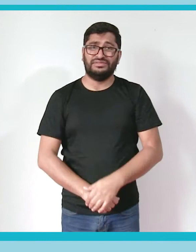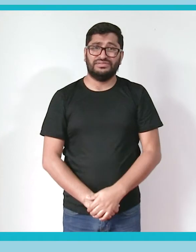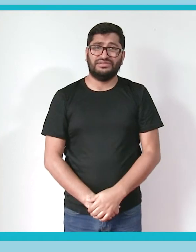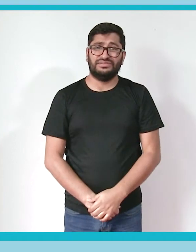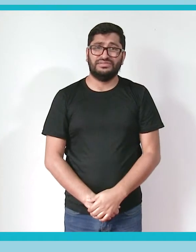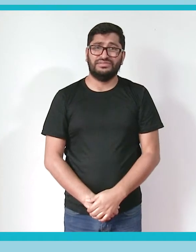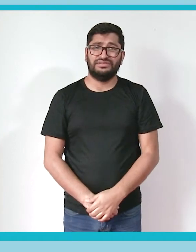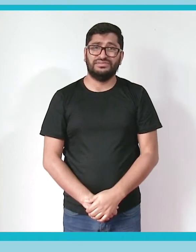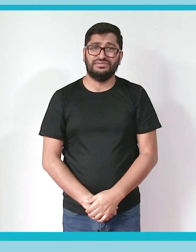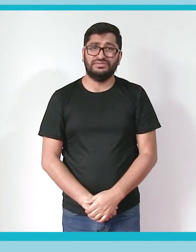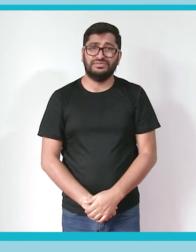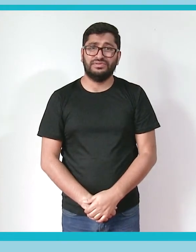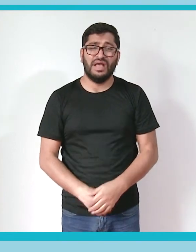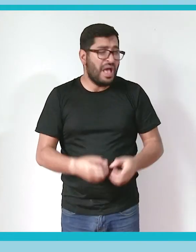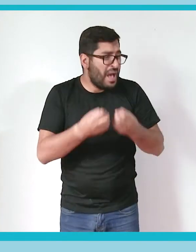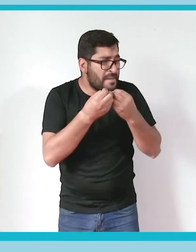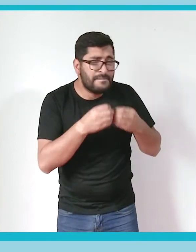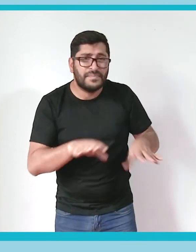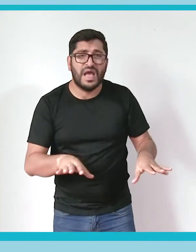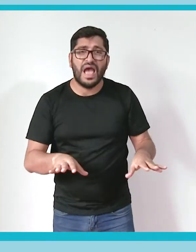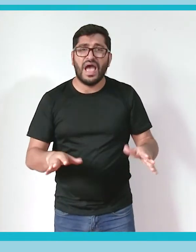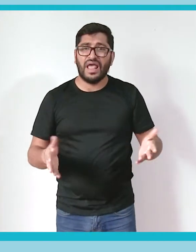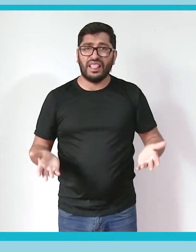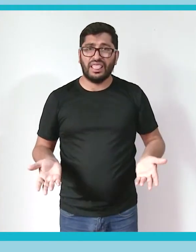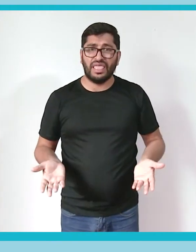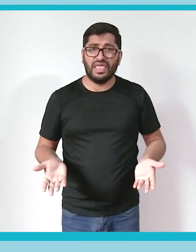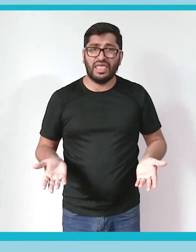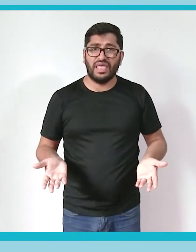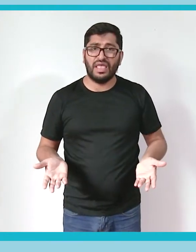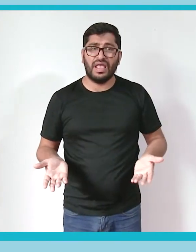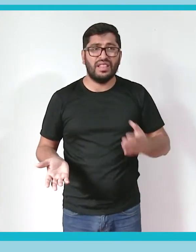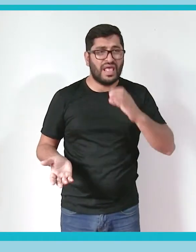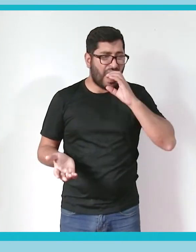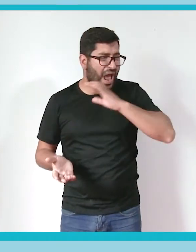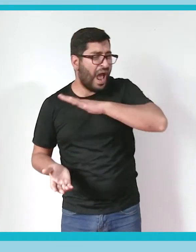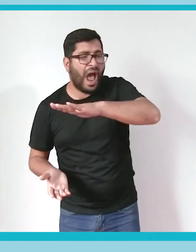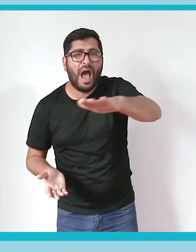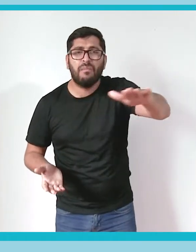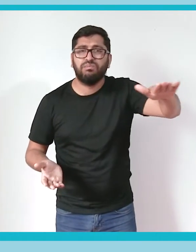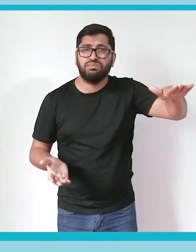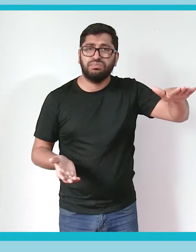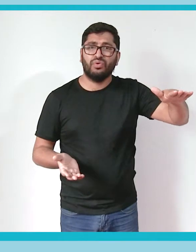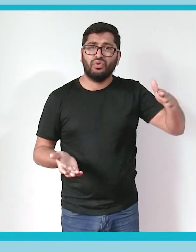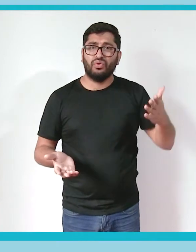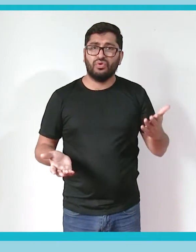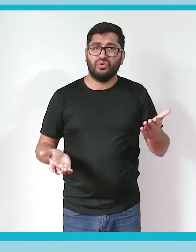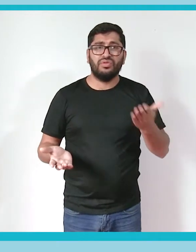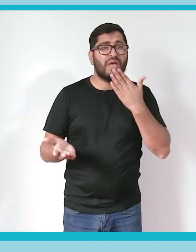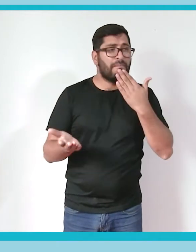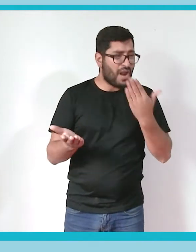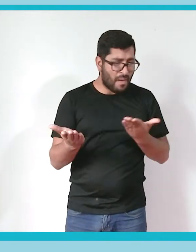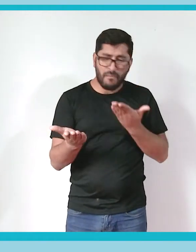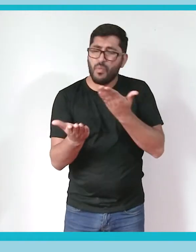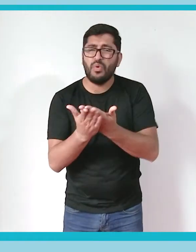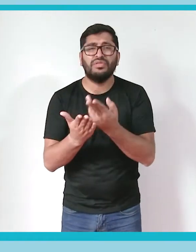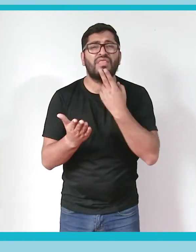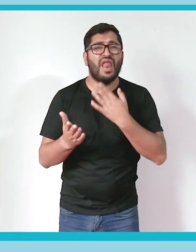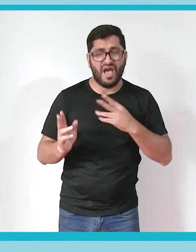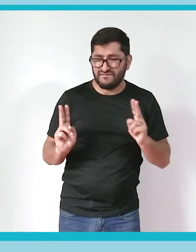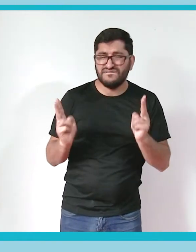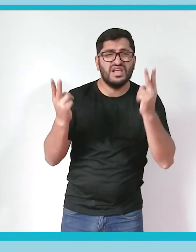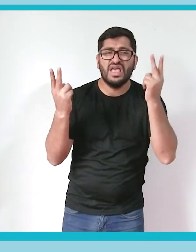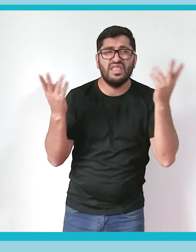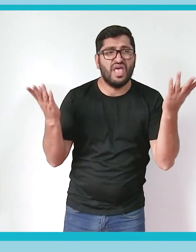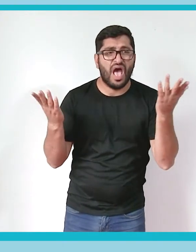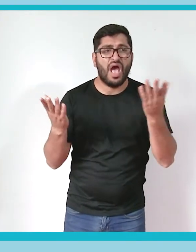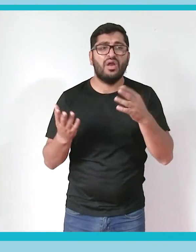las costumbres, ha perdido, podríamos llamar en el campo cuando aparecen los subsidios